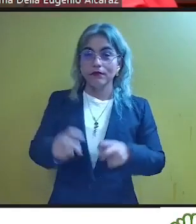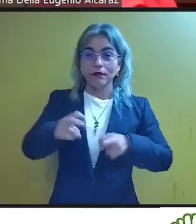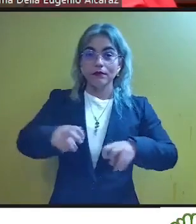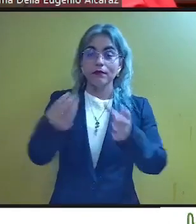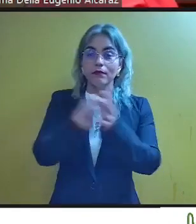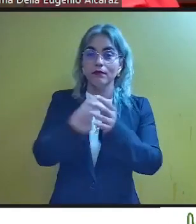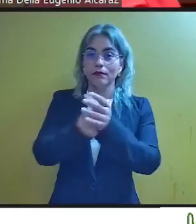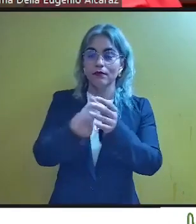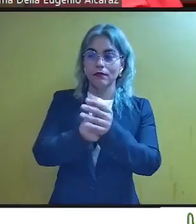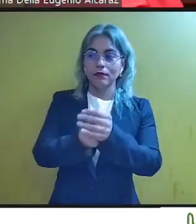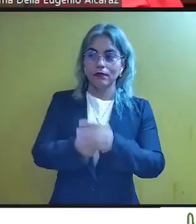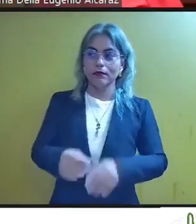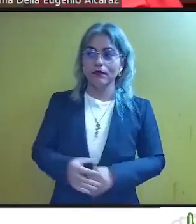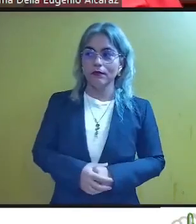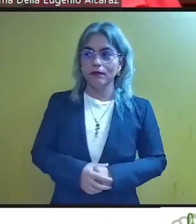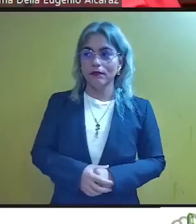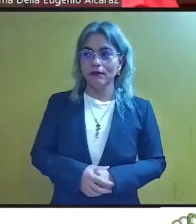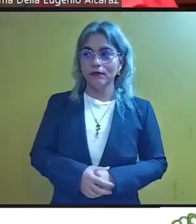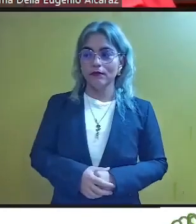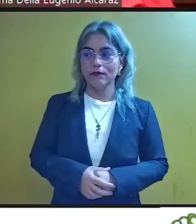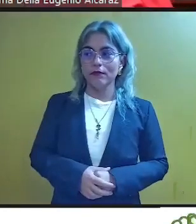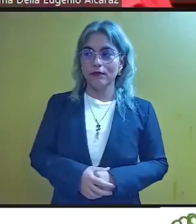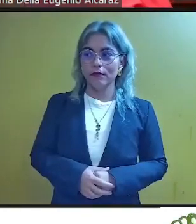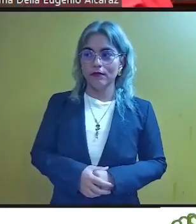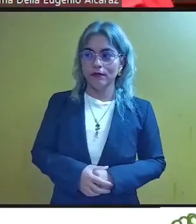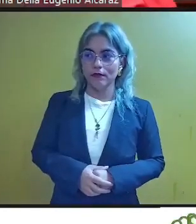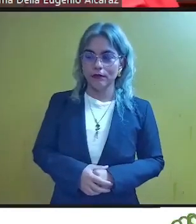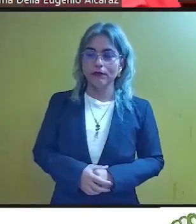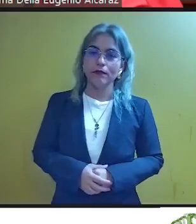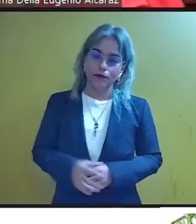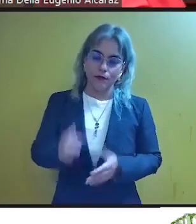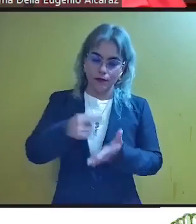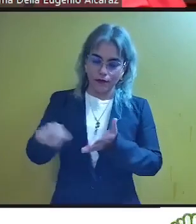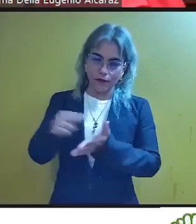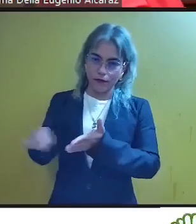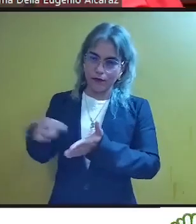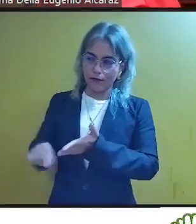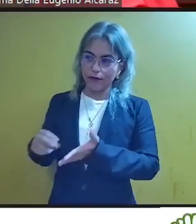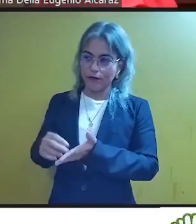fin de recabar las firmas correspondientes al engrose que se proponga.